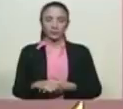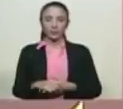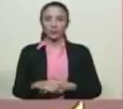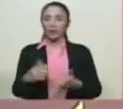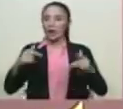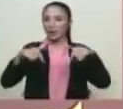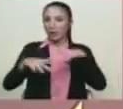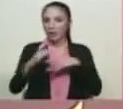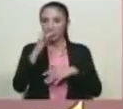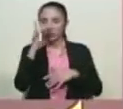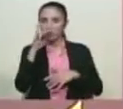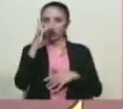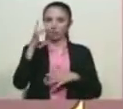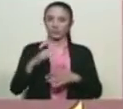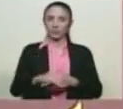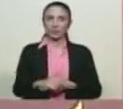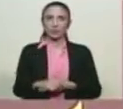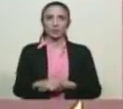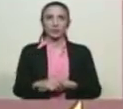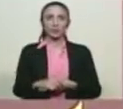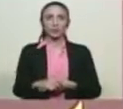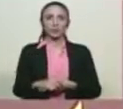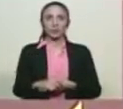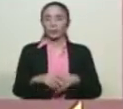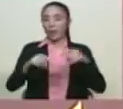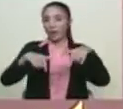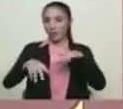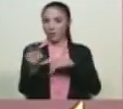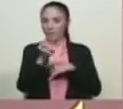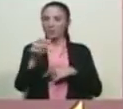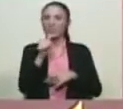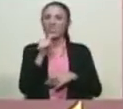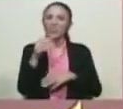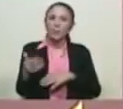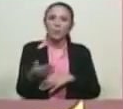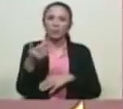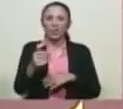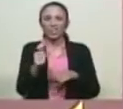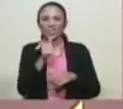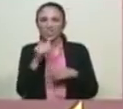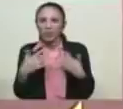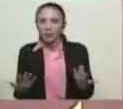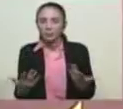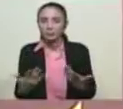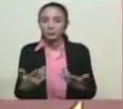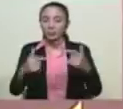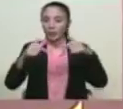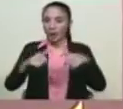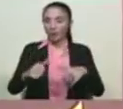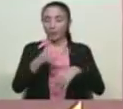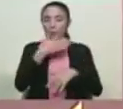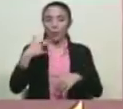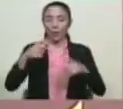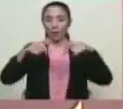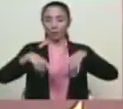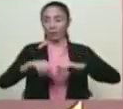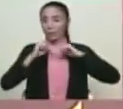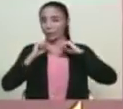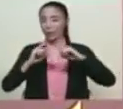oligarcas. No, en Venezuela el único protagonista cada vez más